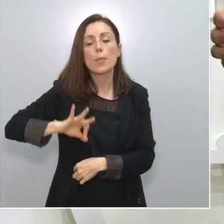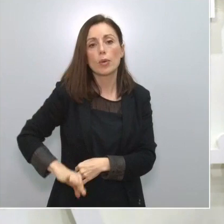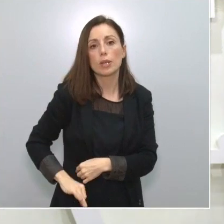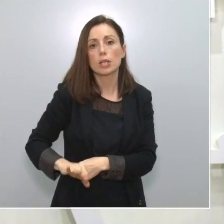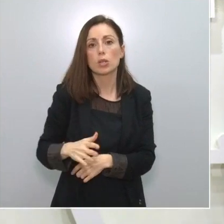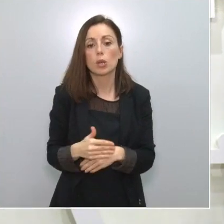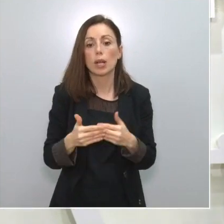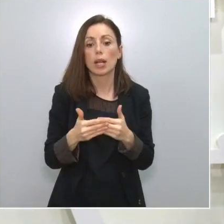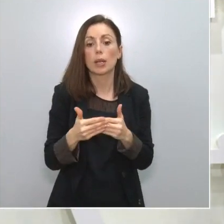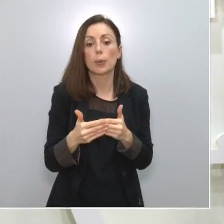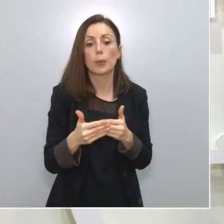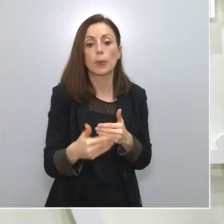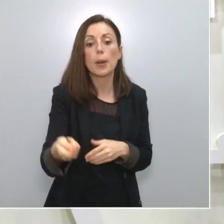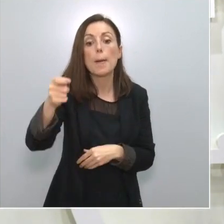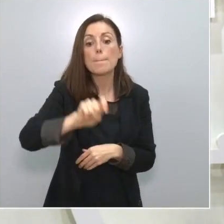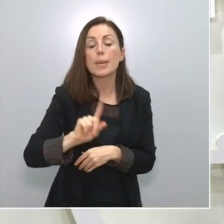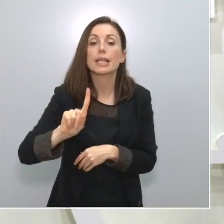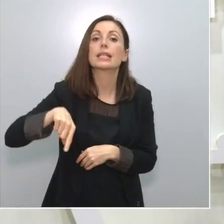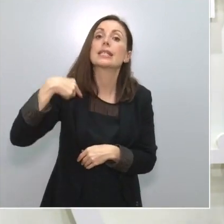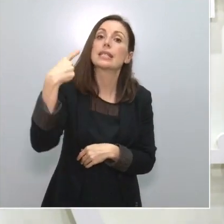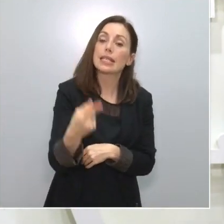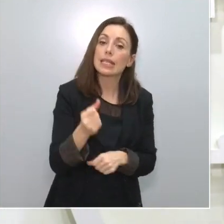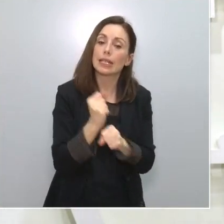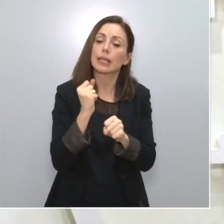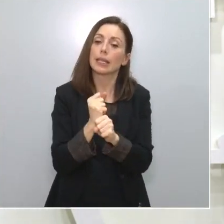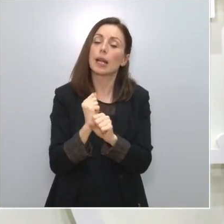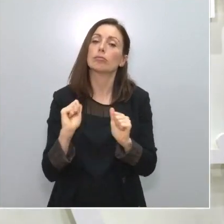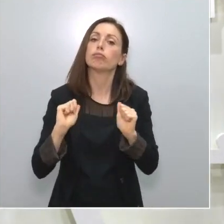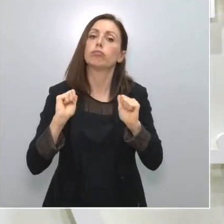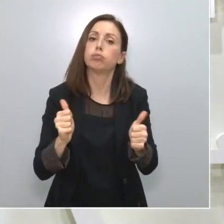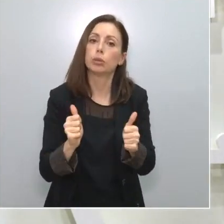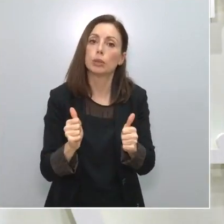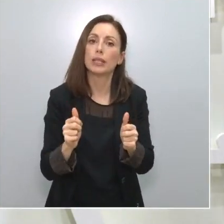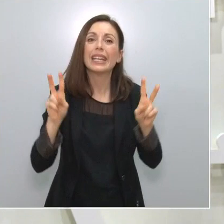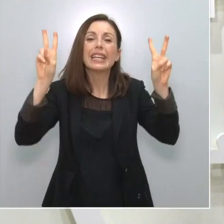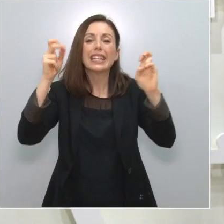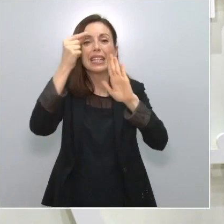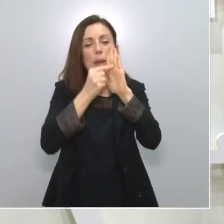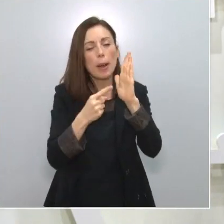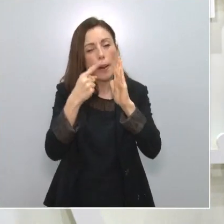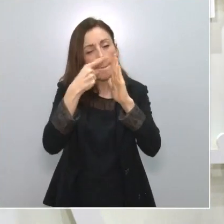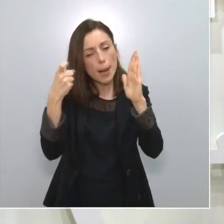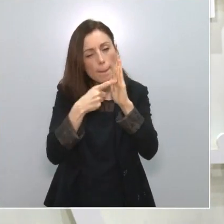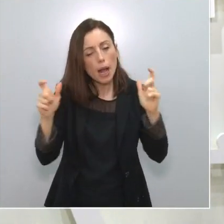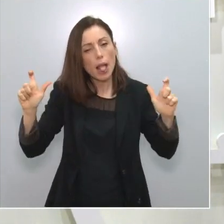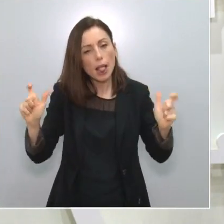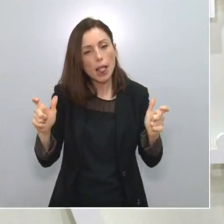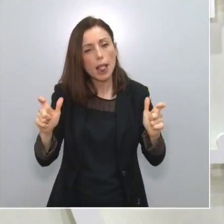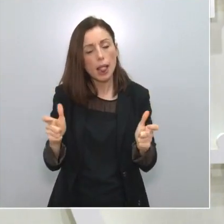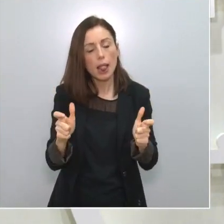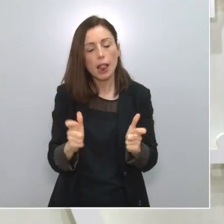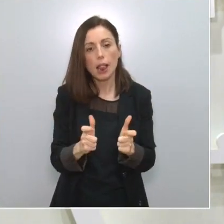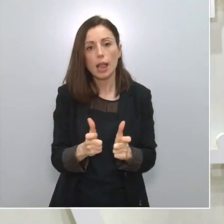digo, que empezarán a incorporarse a partir del próximo mes. Y en cuanto a esa desescalada o esa rebaja de confinamiento en